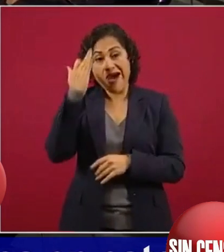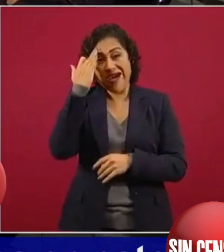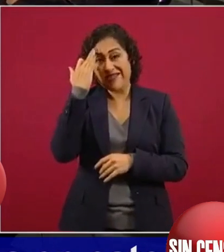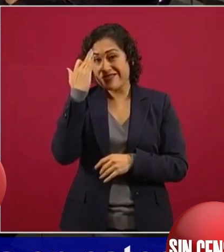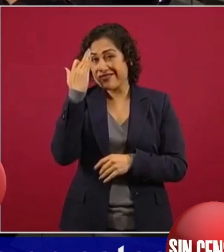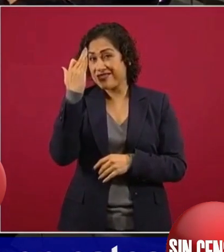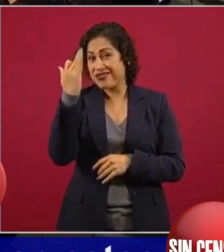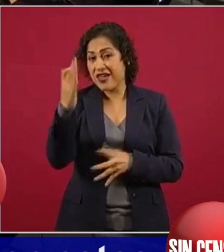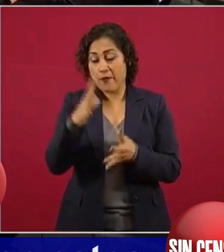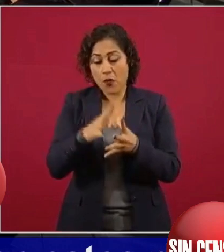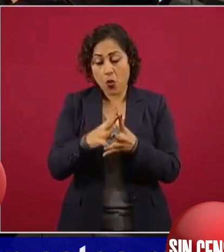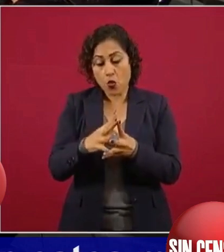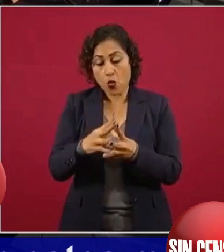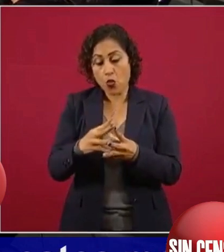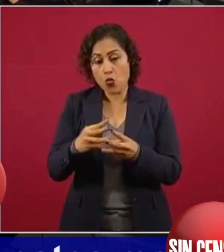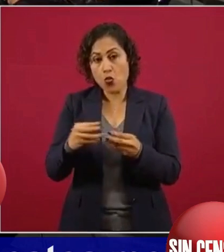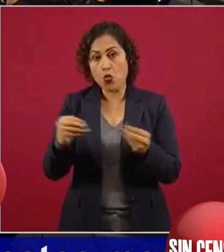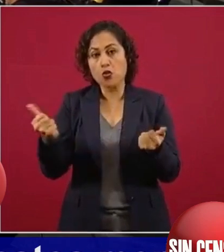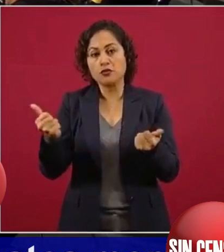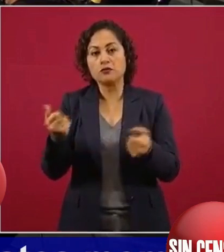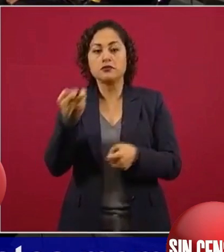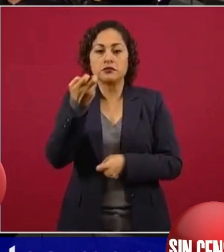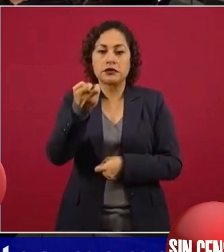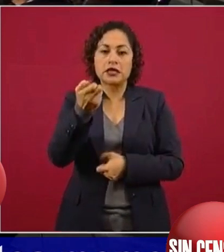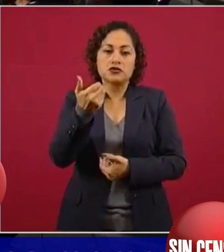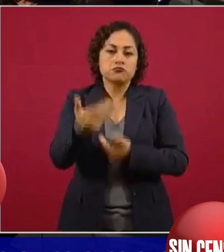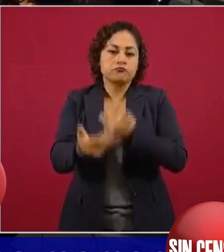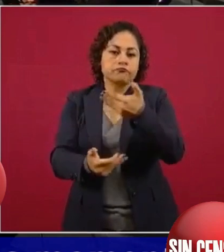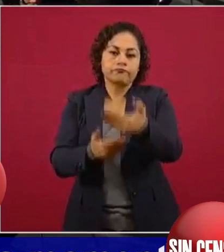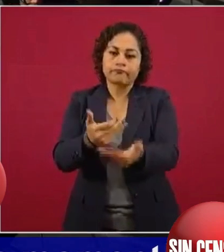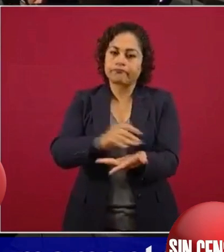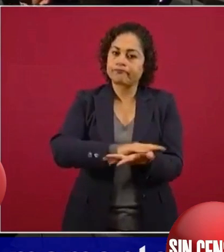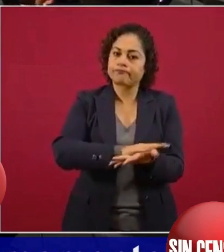Entonces, son procesos